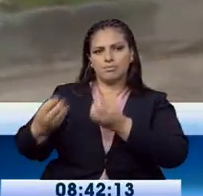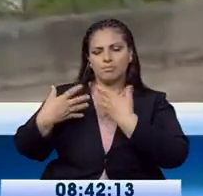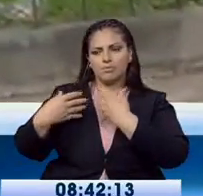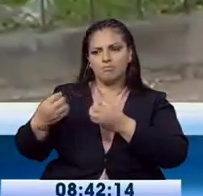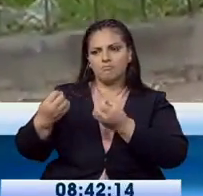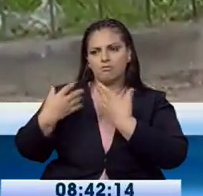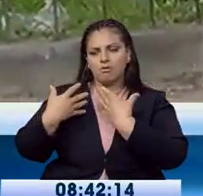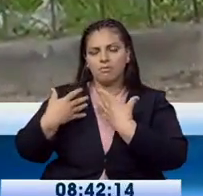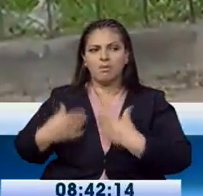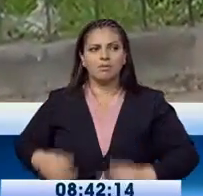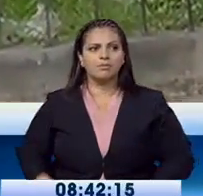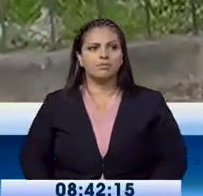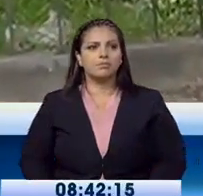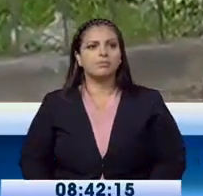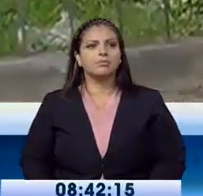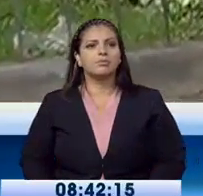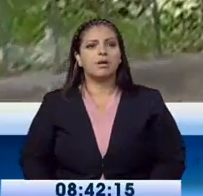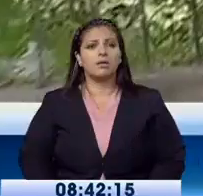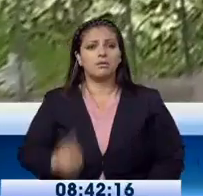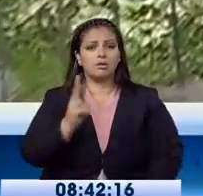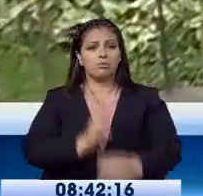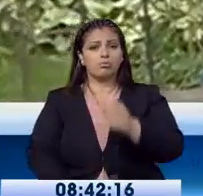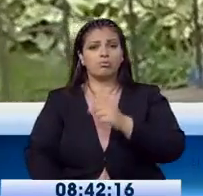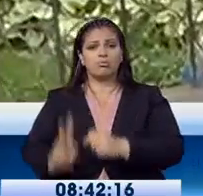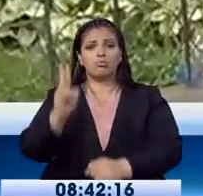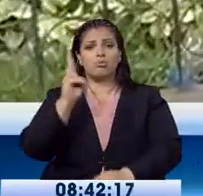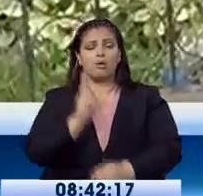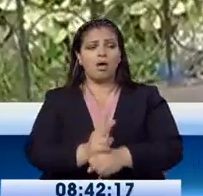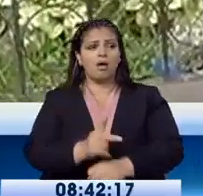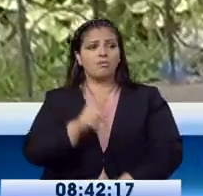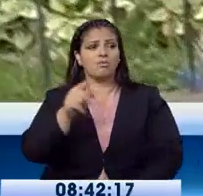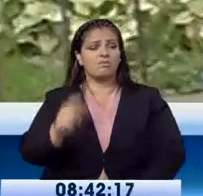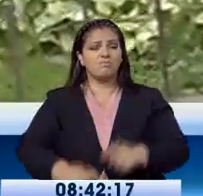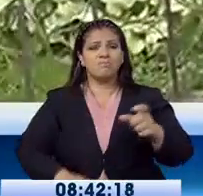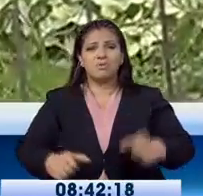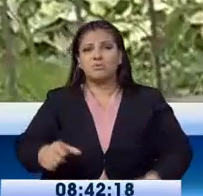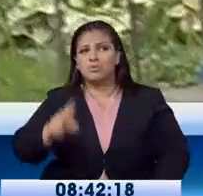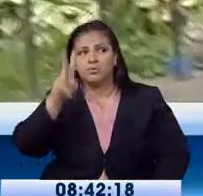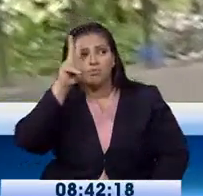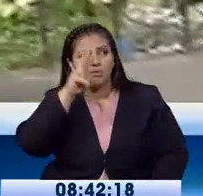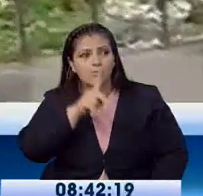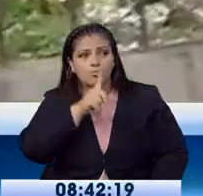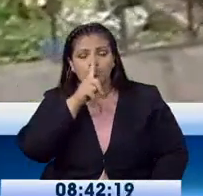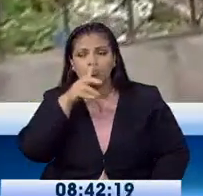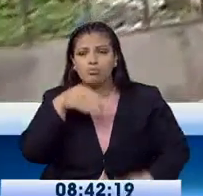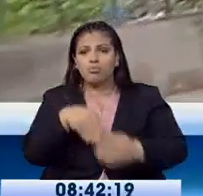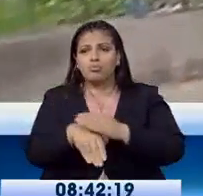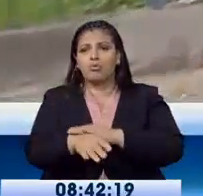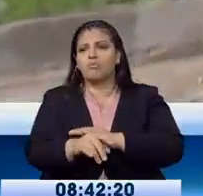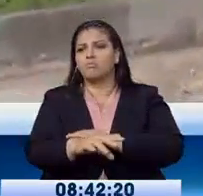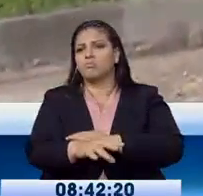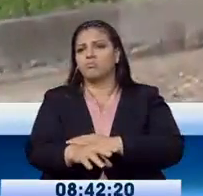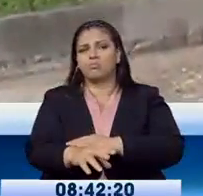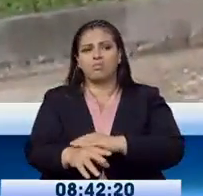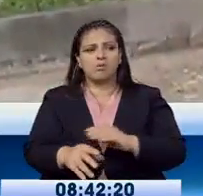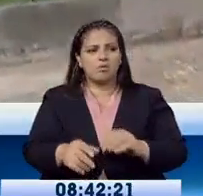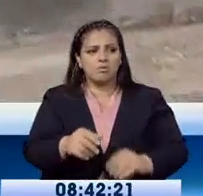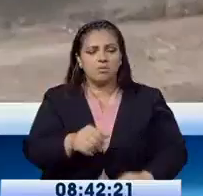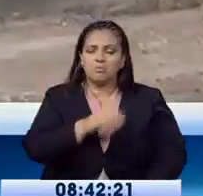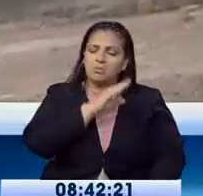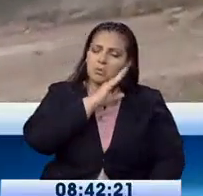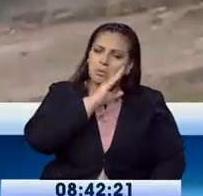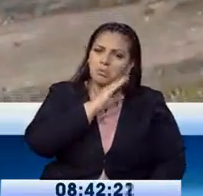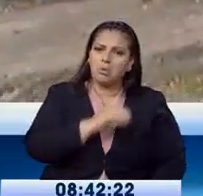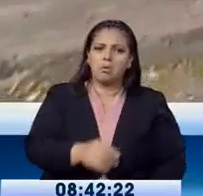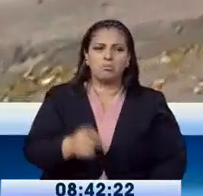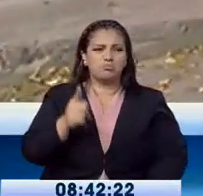dos años luego de que los locales permanecieran encerrados personas de